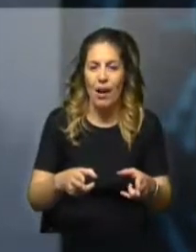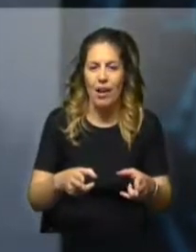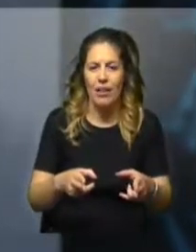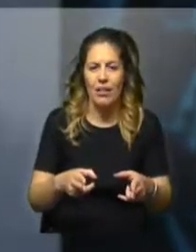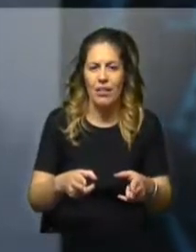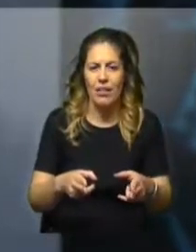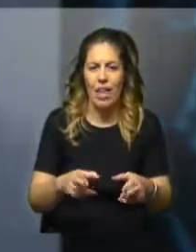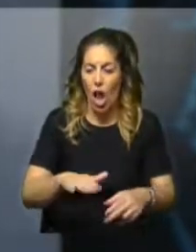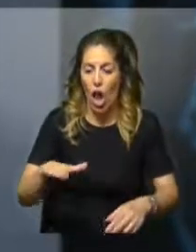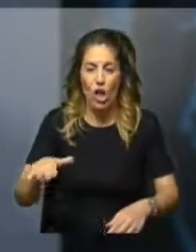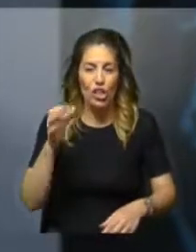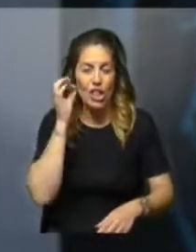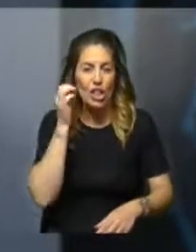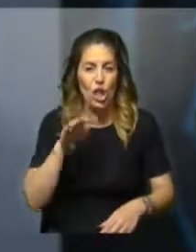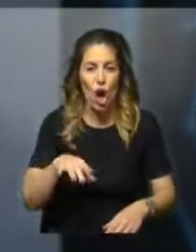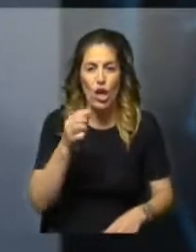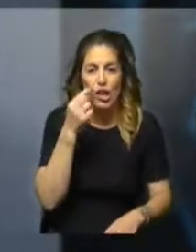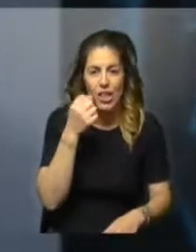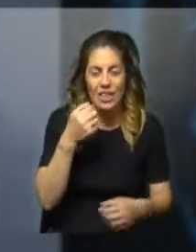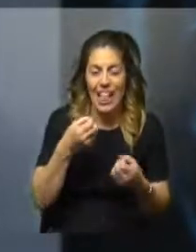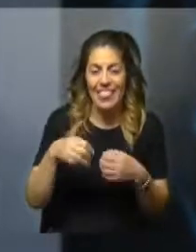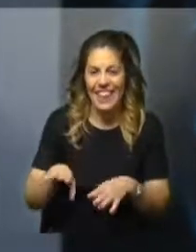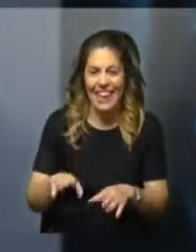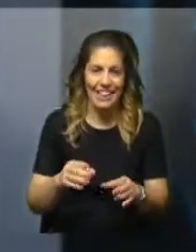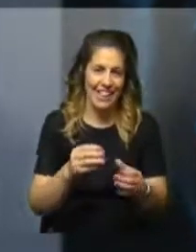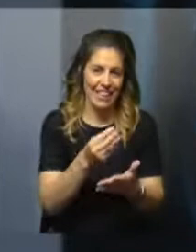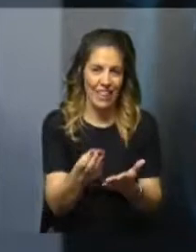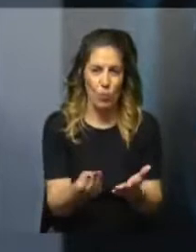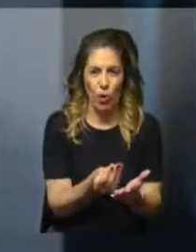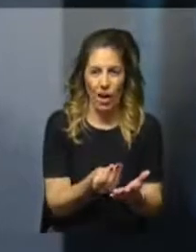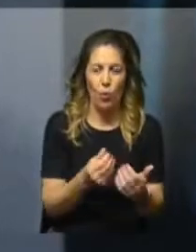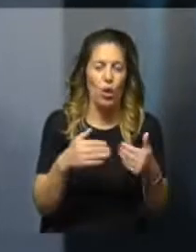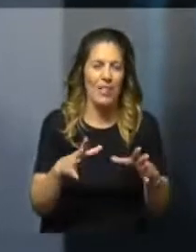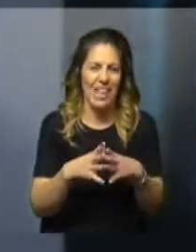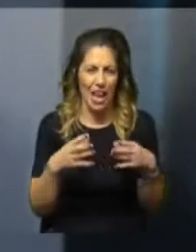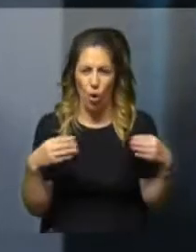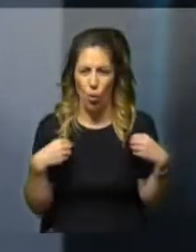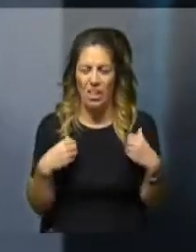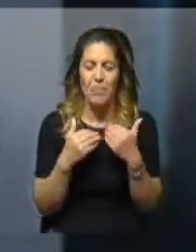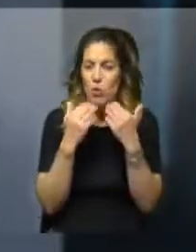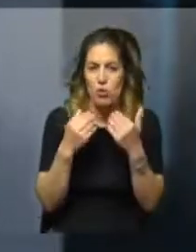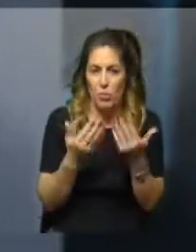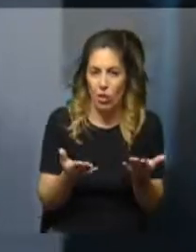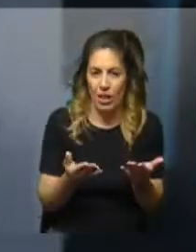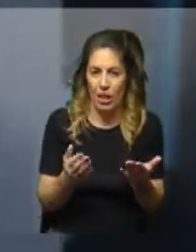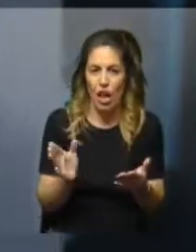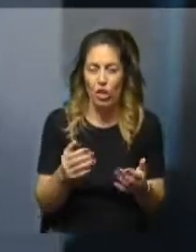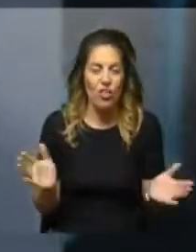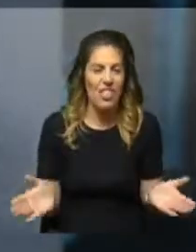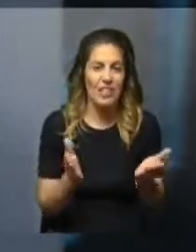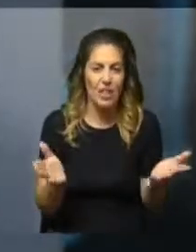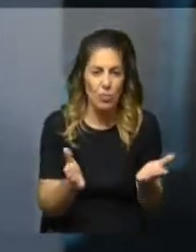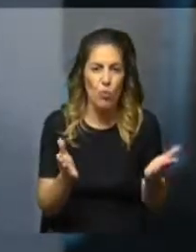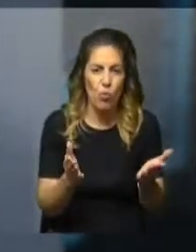los niños y las niñas dejan de dibujar que creo que como no sé cuando empezás la primaria No sé por qué es como que todo se estimula cuando